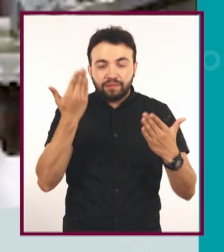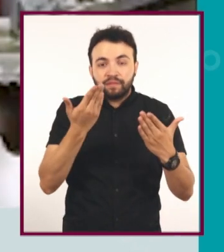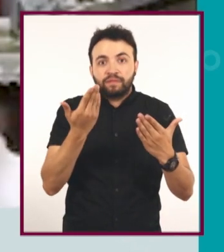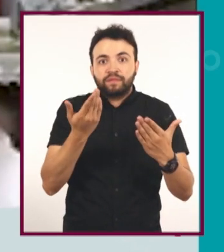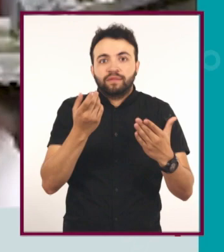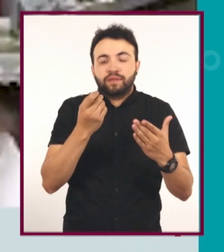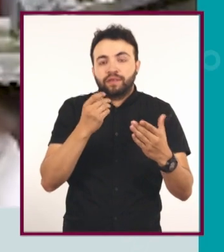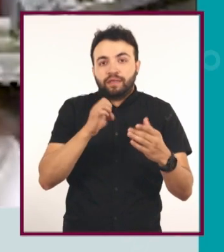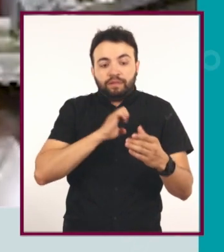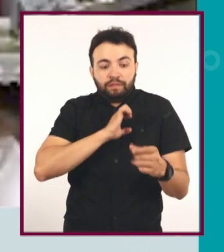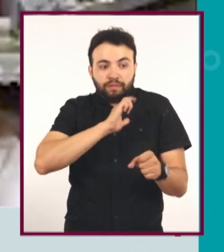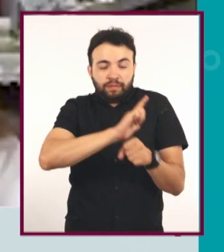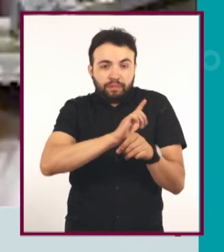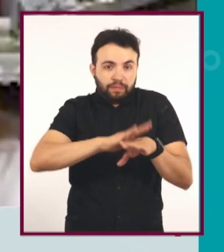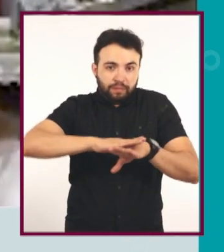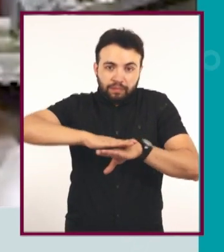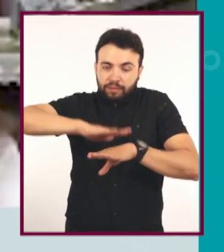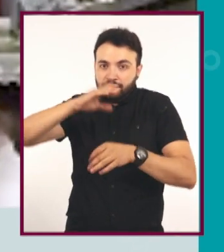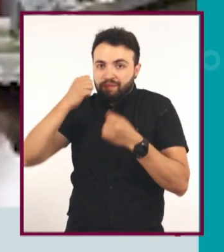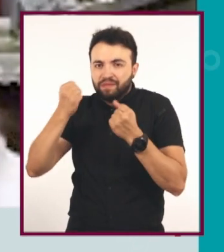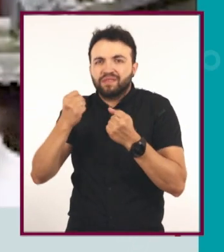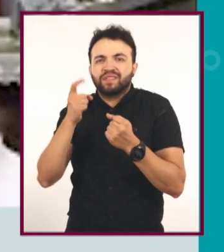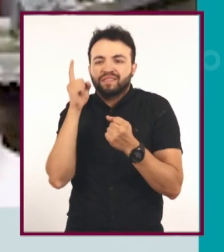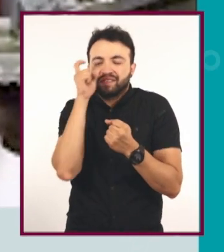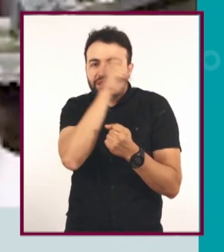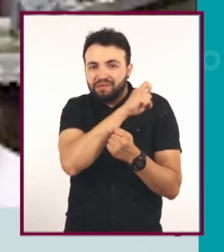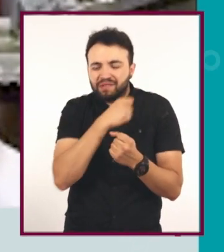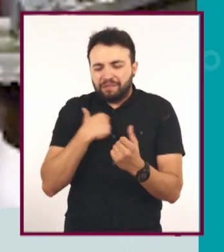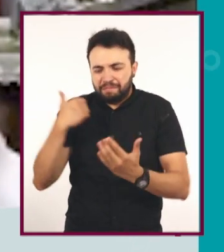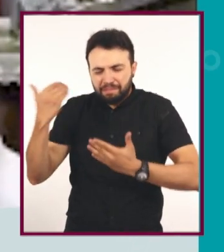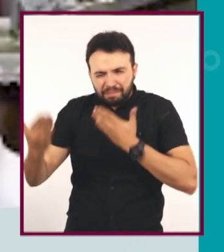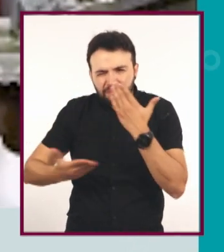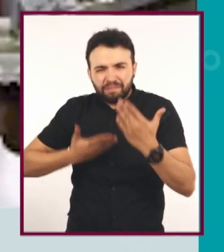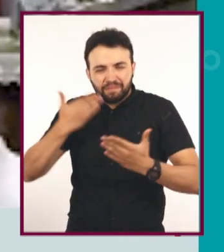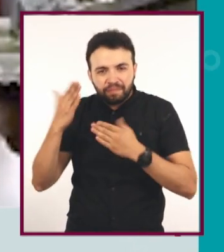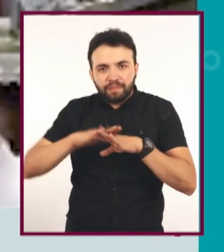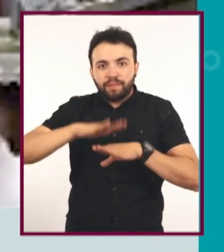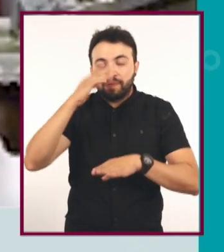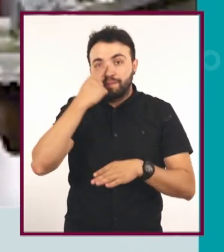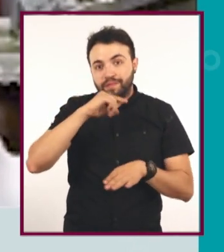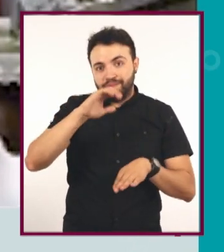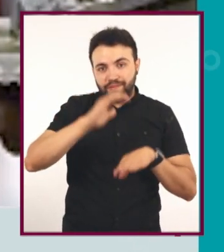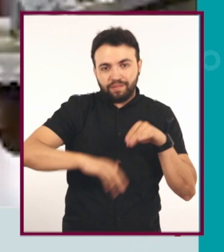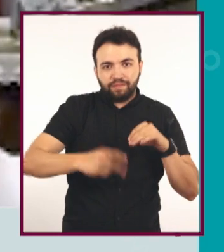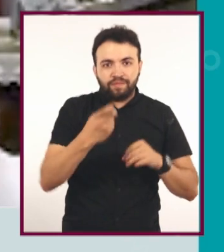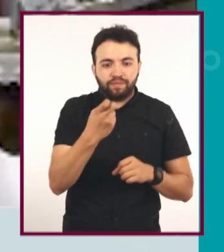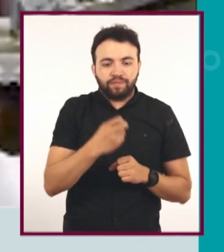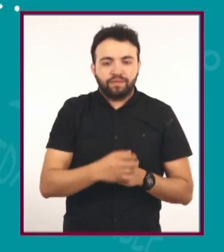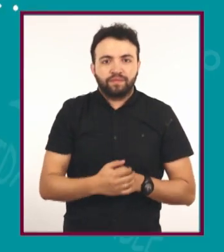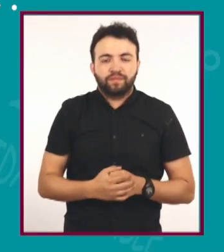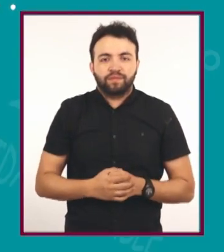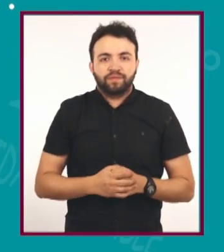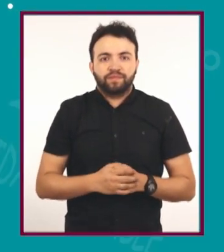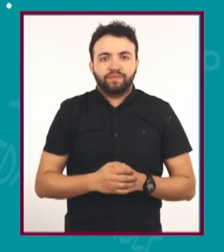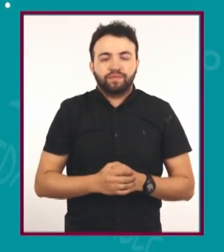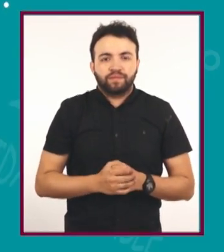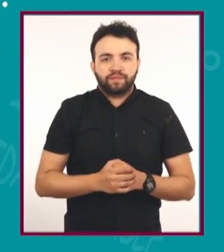y de manera especial a las cosas que se me complican para poder lograr concluir lo que